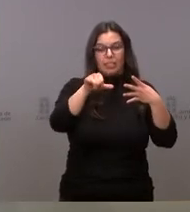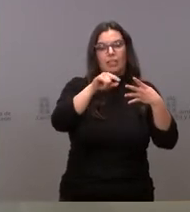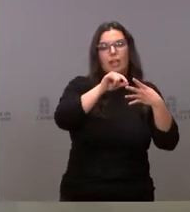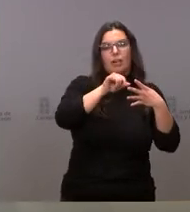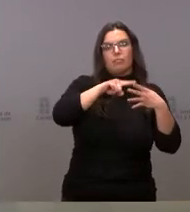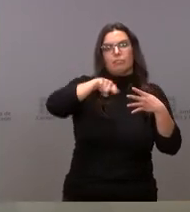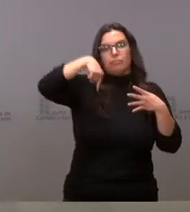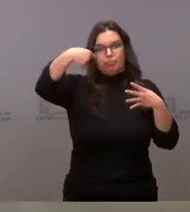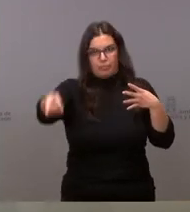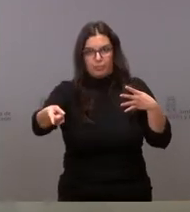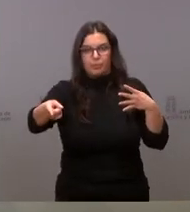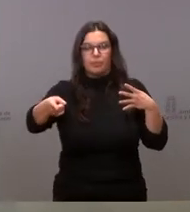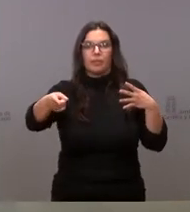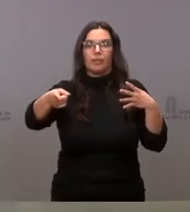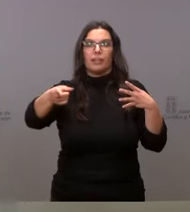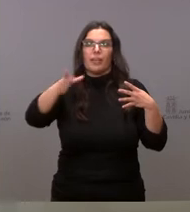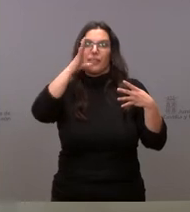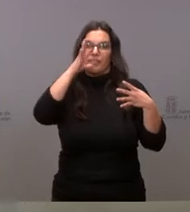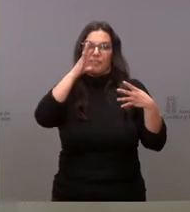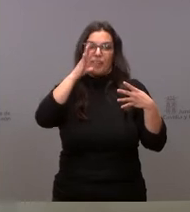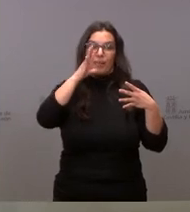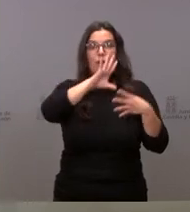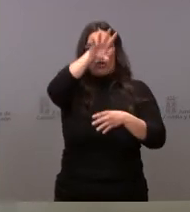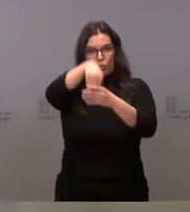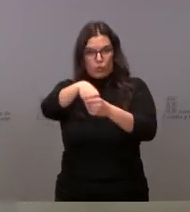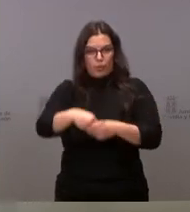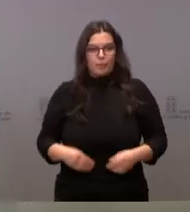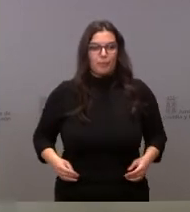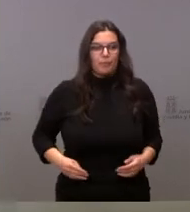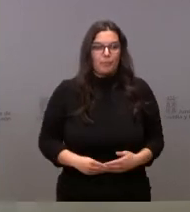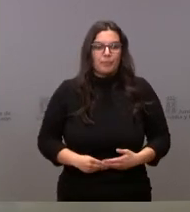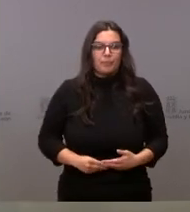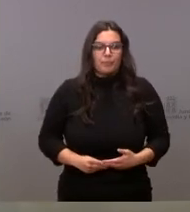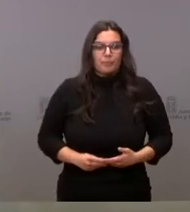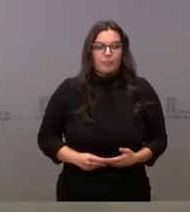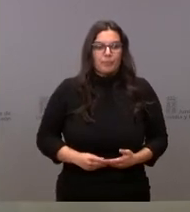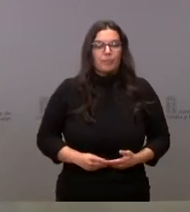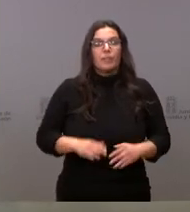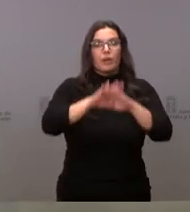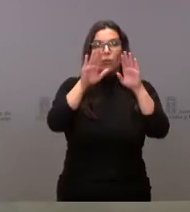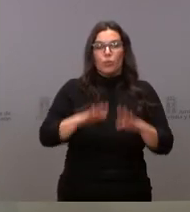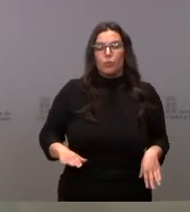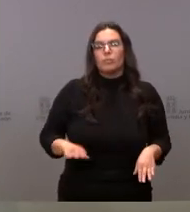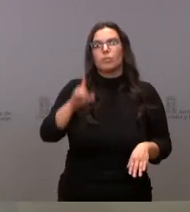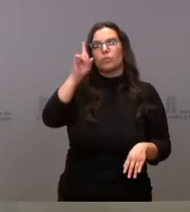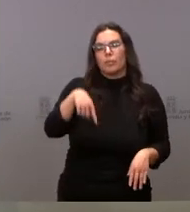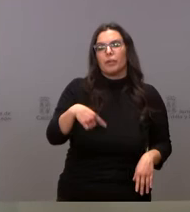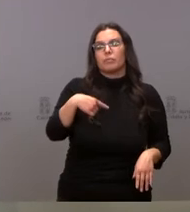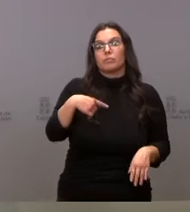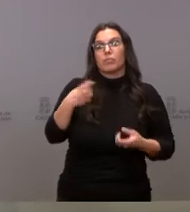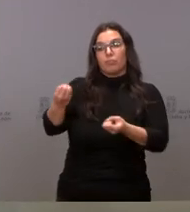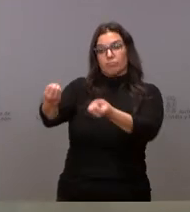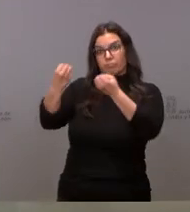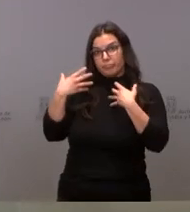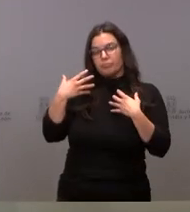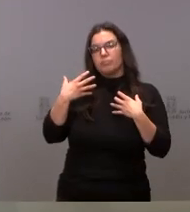en la nómina correspondiente antes de febrero y finalmente informarles que se nos ha comunicado a la junta de castilla y